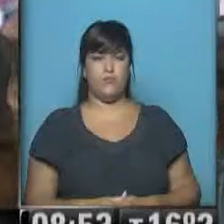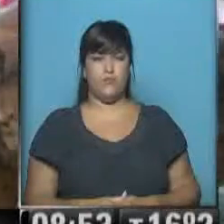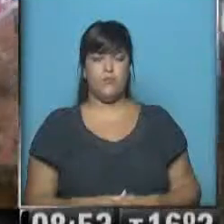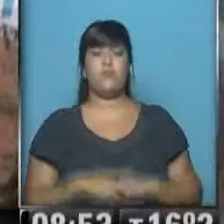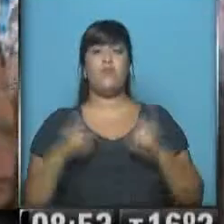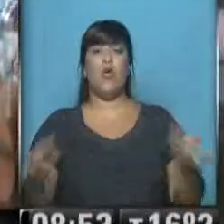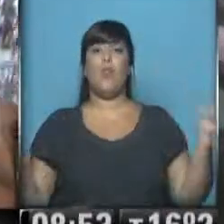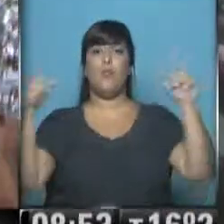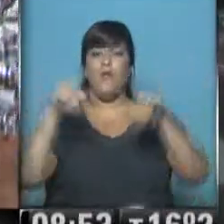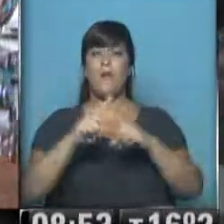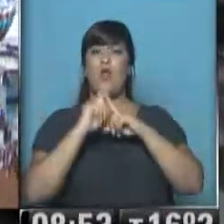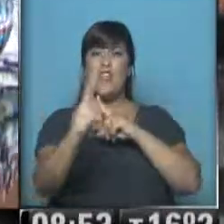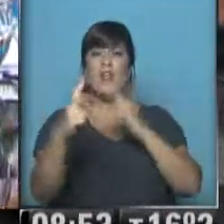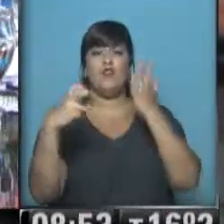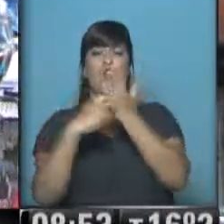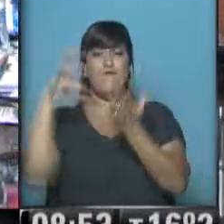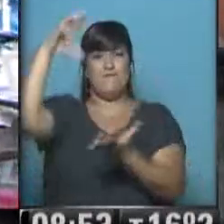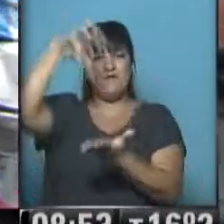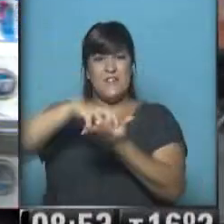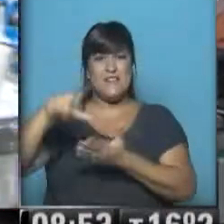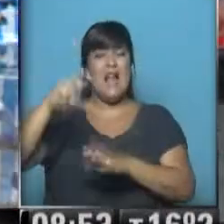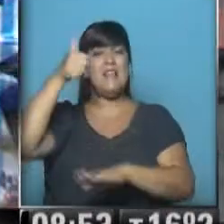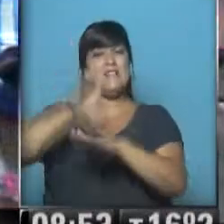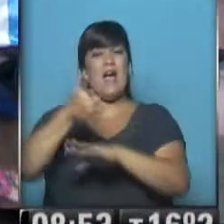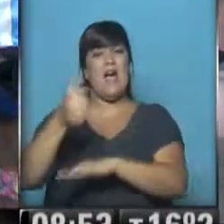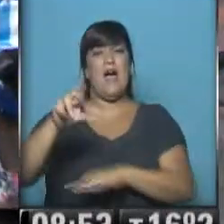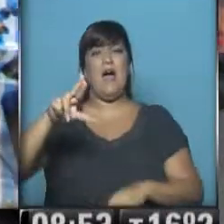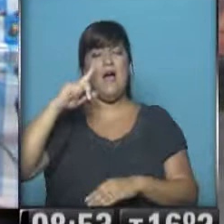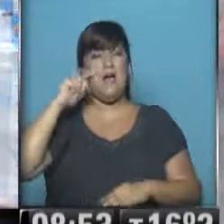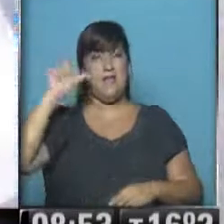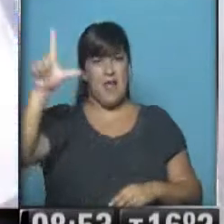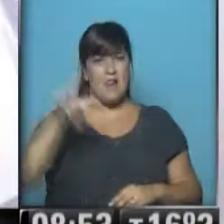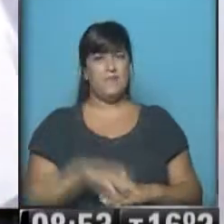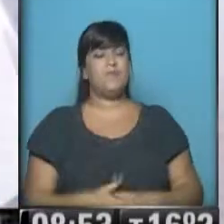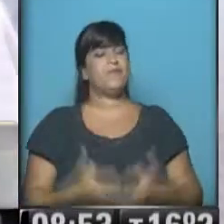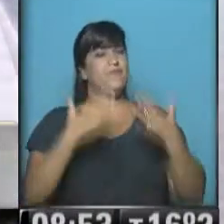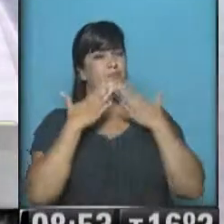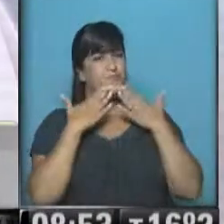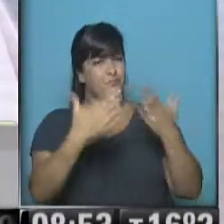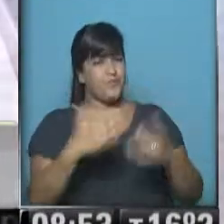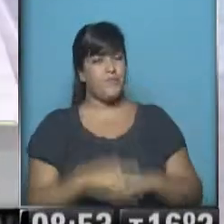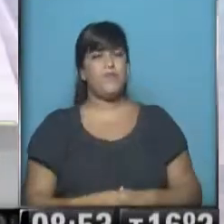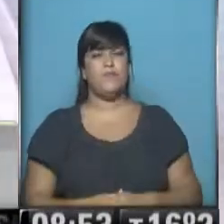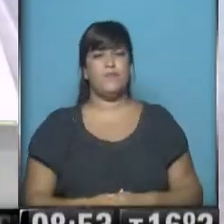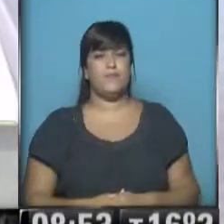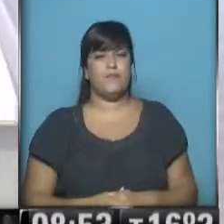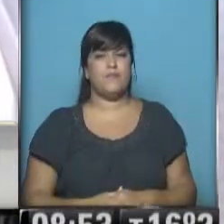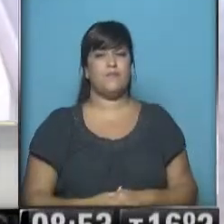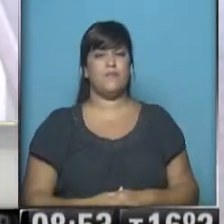Bien, volvemos en vivo a la Fiscalía de Viviana Fein, Ariel Majerena. Gracias, Roberto.